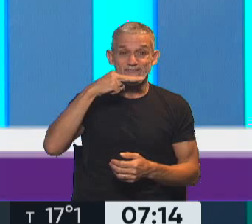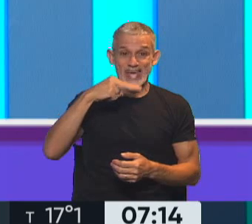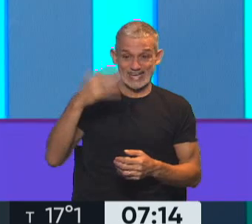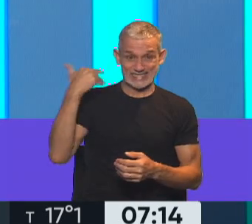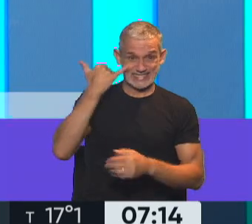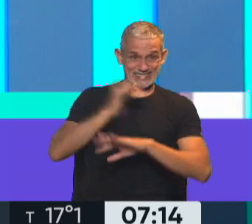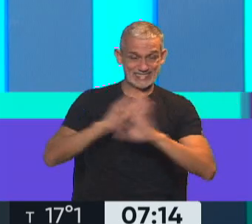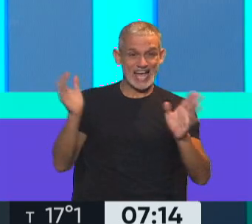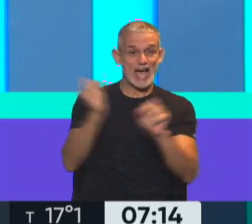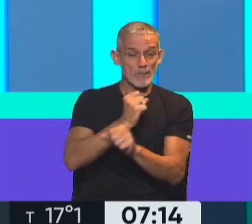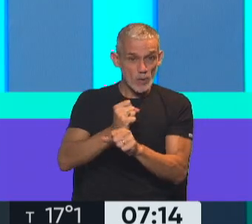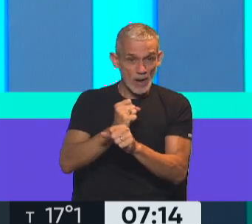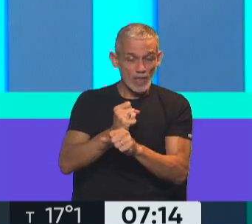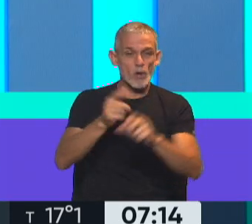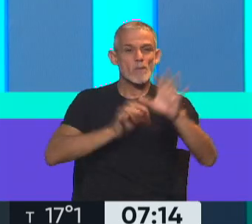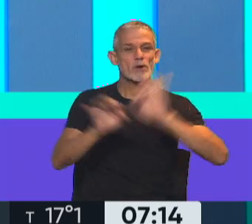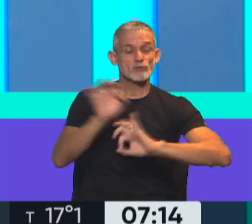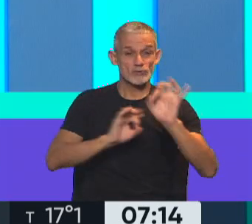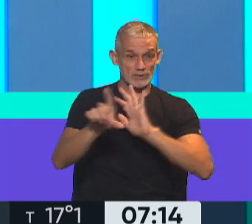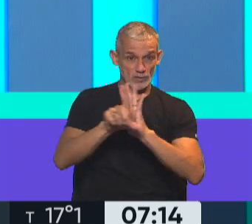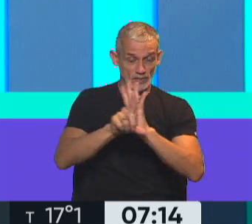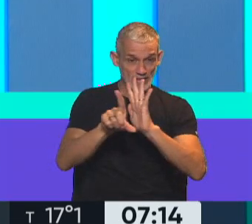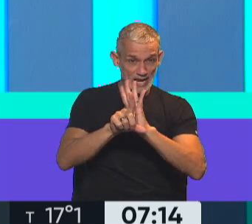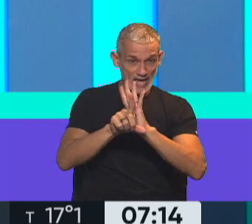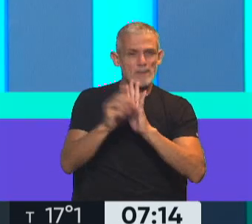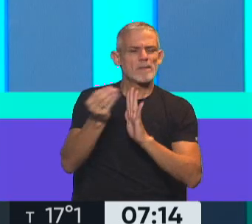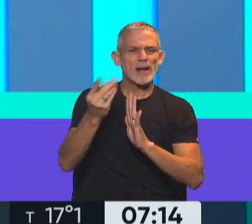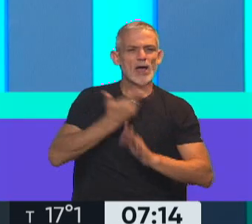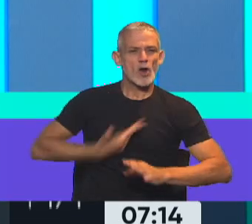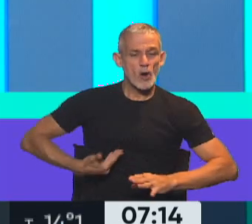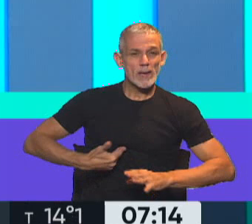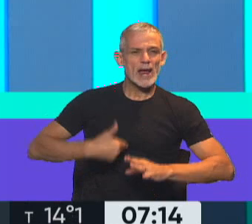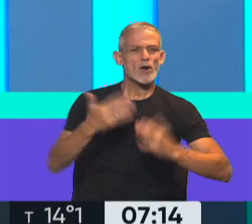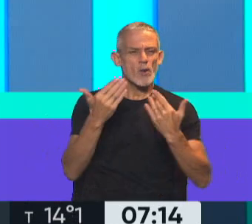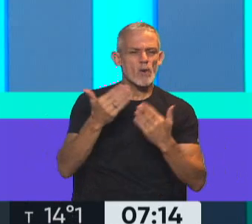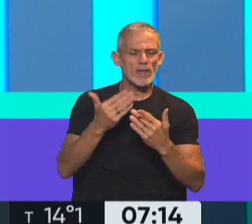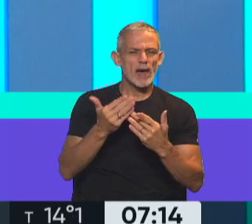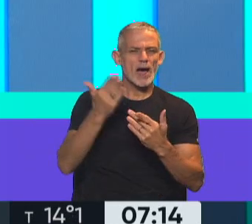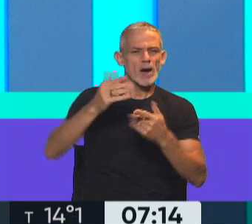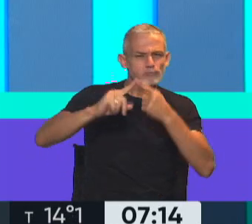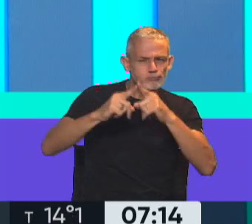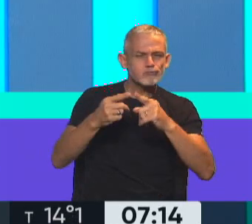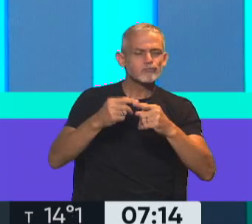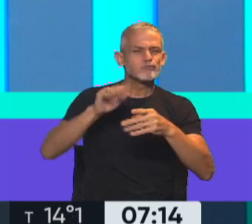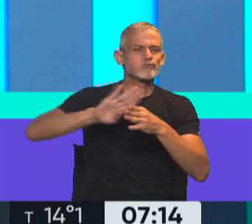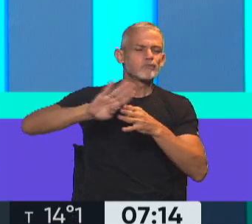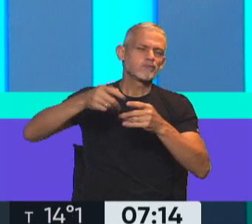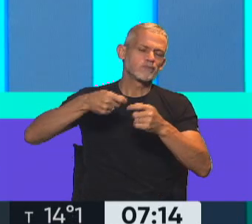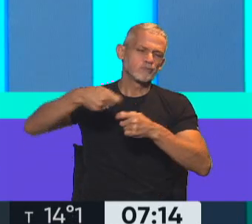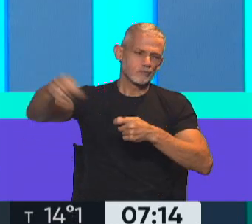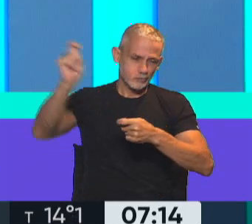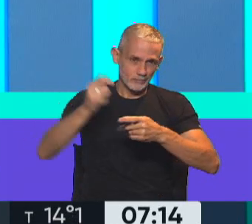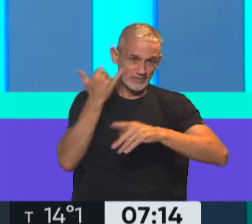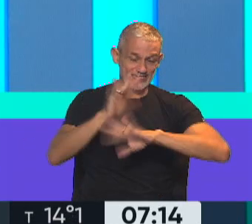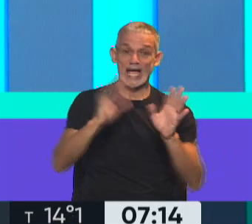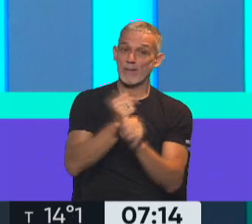quedó aprobado el proyecto de ley para que el gobierno pueda ir a refinanciar la deuda con el Fondo Monetario. Ya